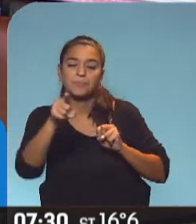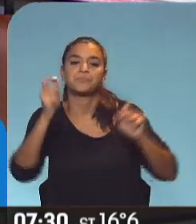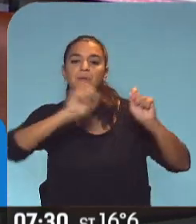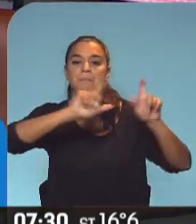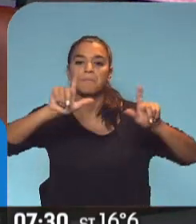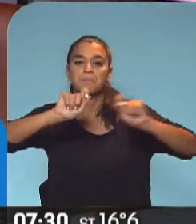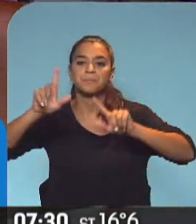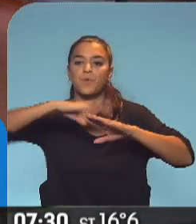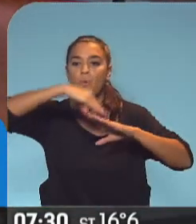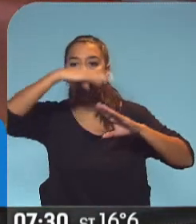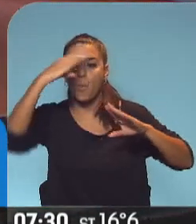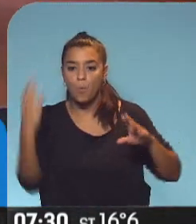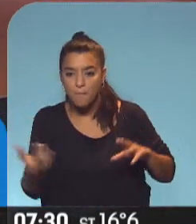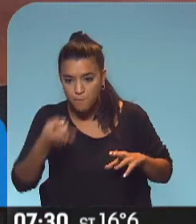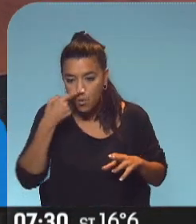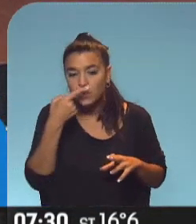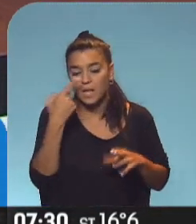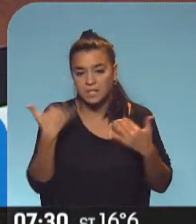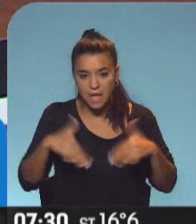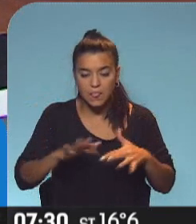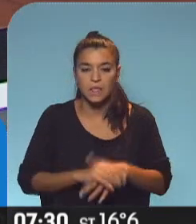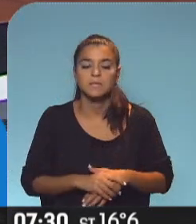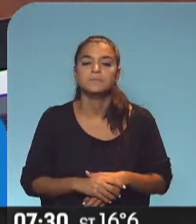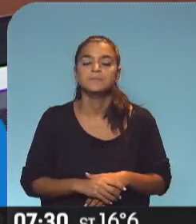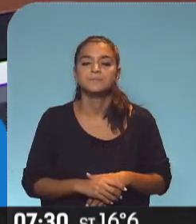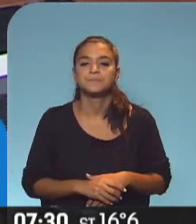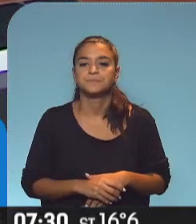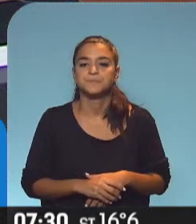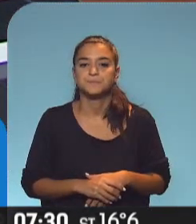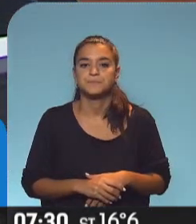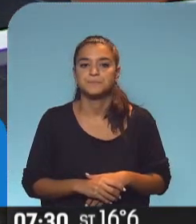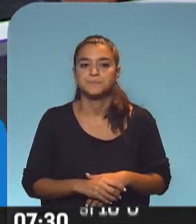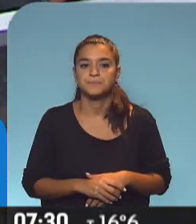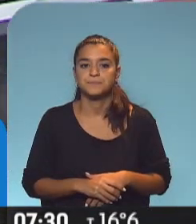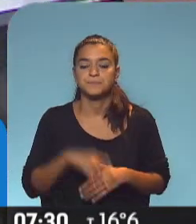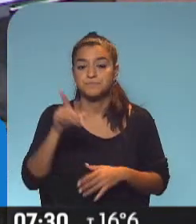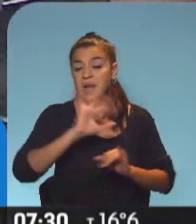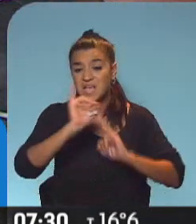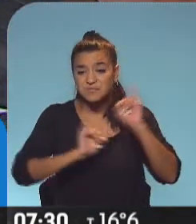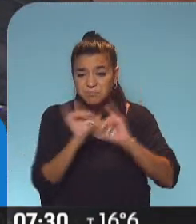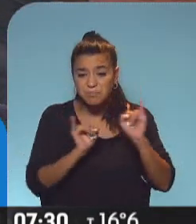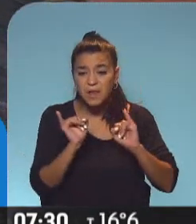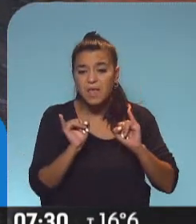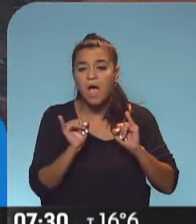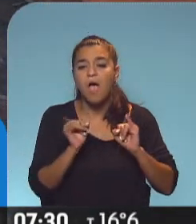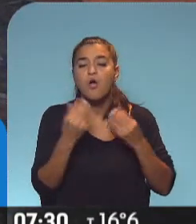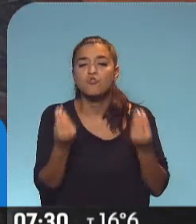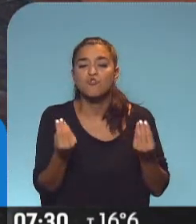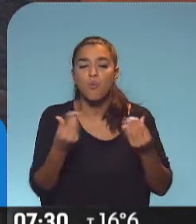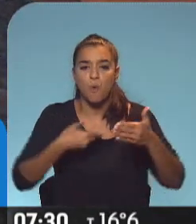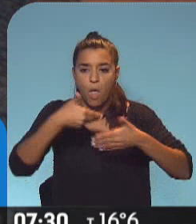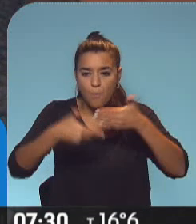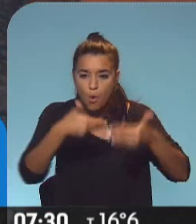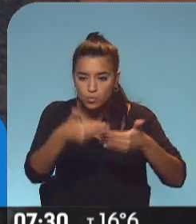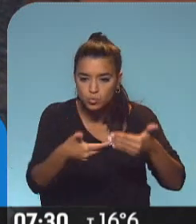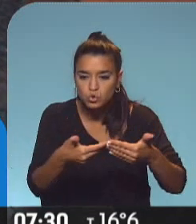estas curvas que son muy interesantes. Bien. Perfecto. En las que explica un poquito cómo es la